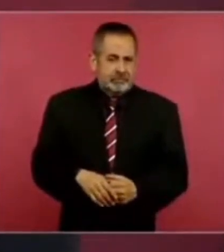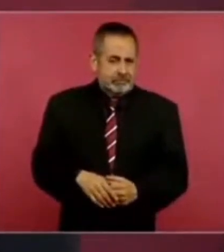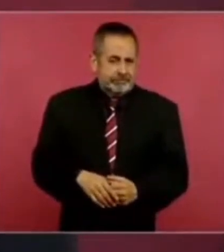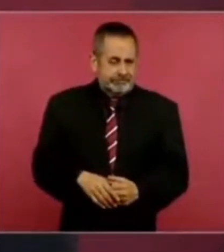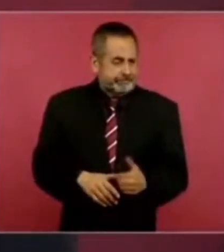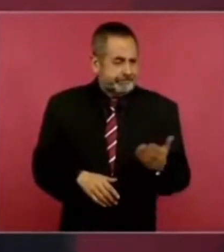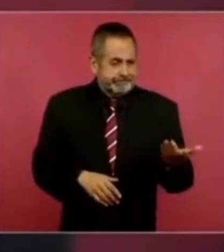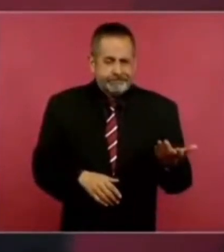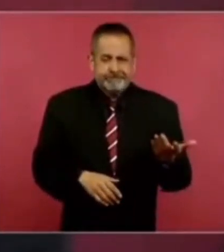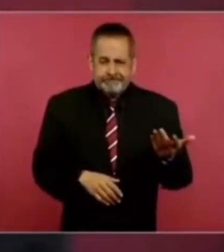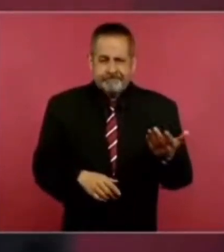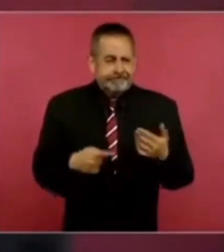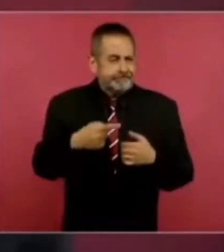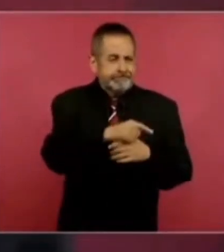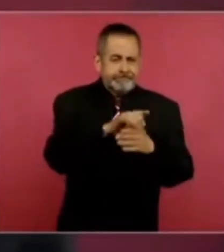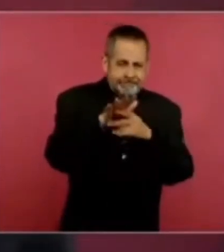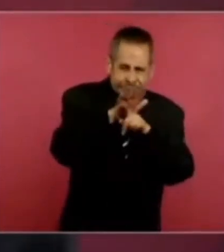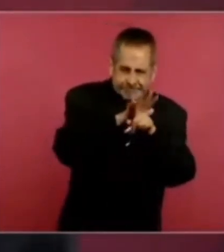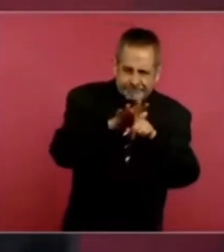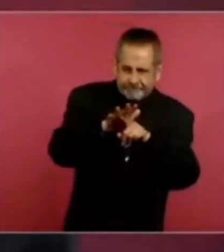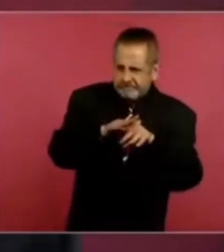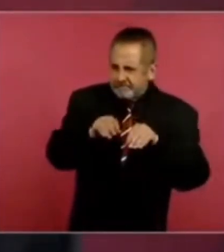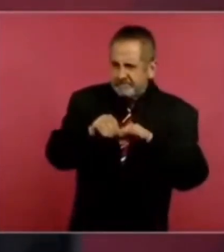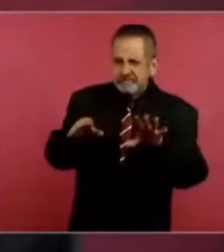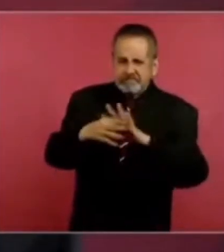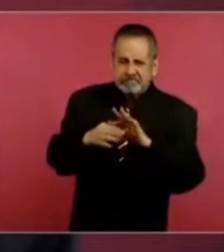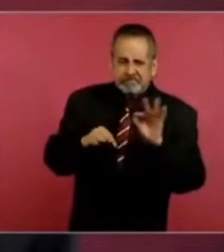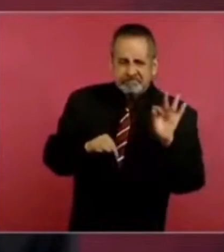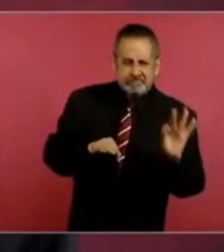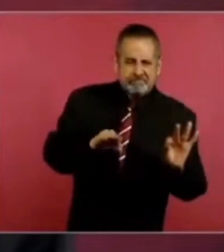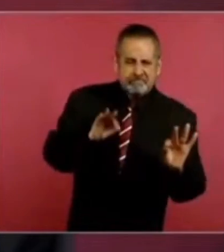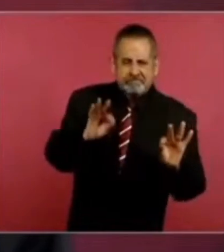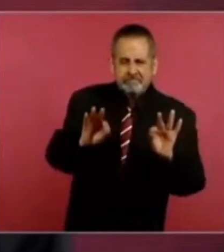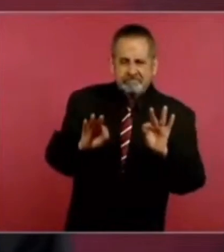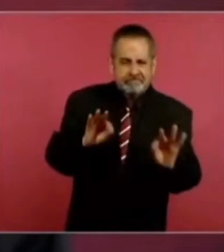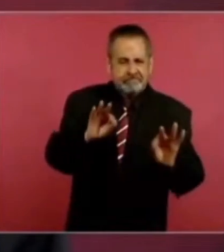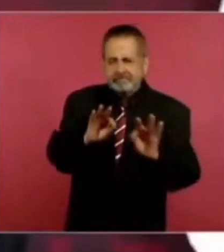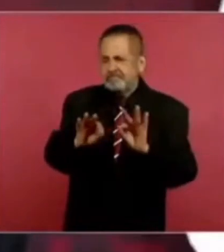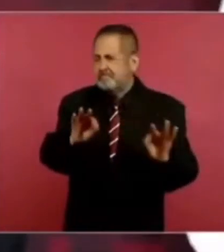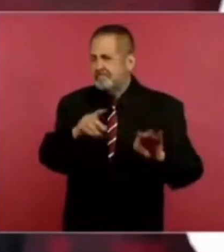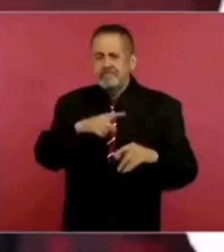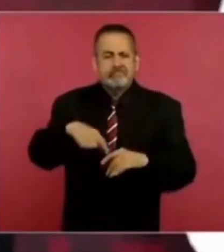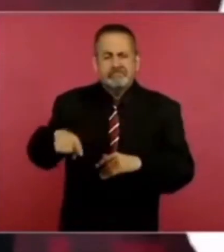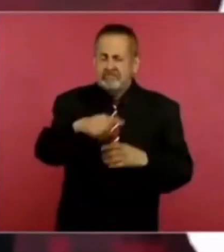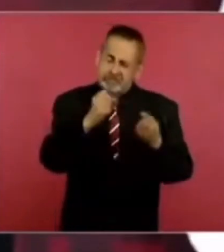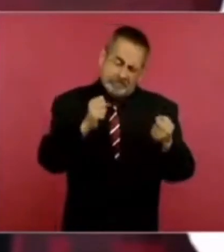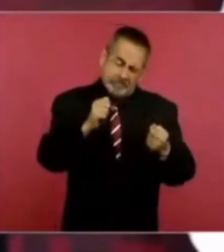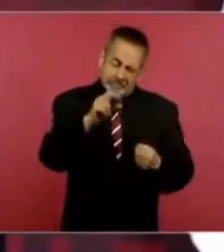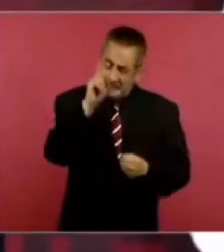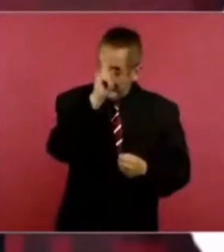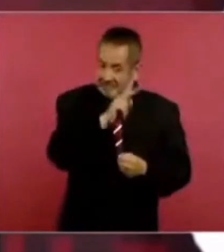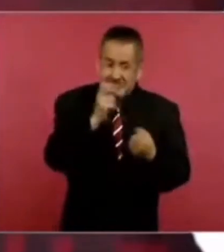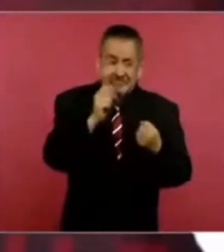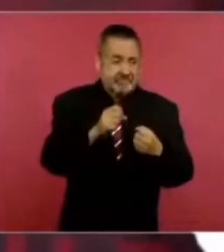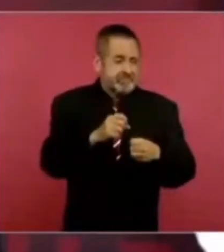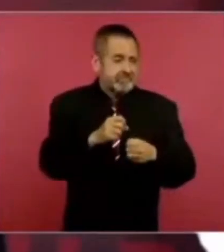la manipulación tremenda en los medios,